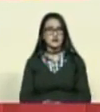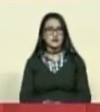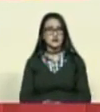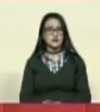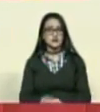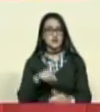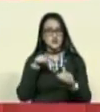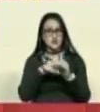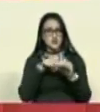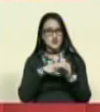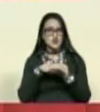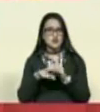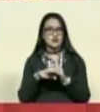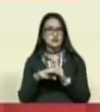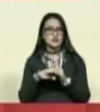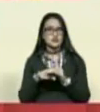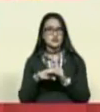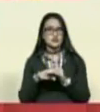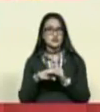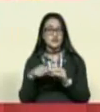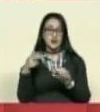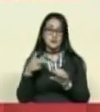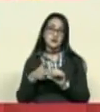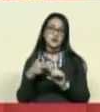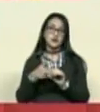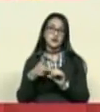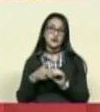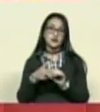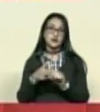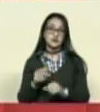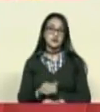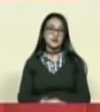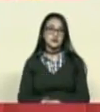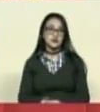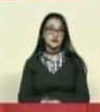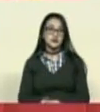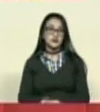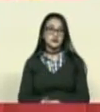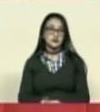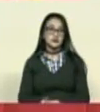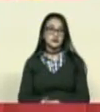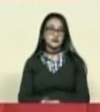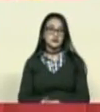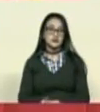Pechora, complejo petroquímico El Tablazo.